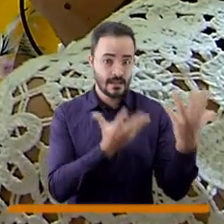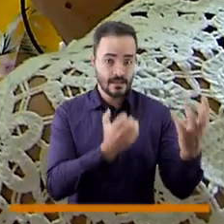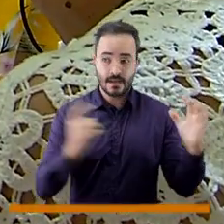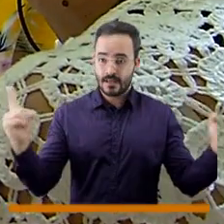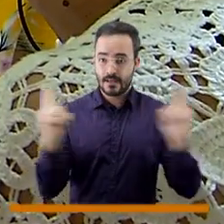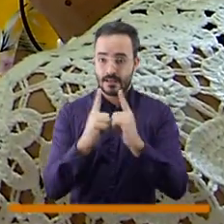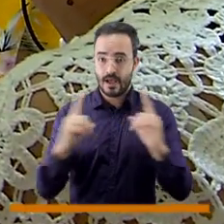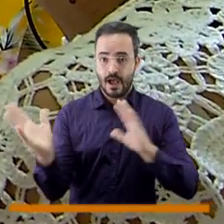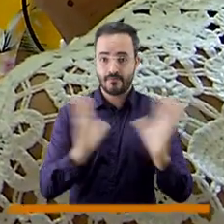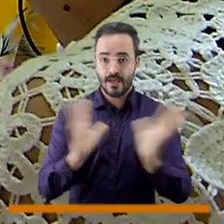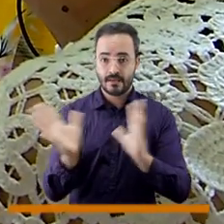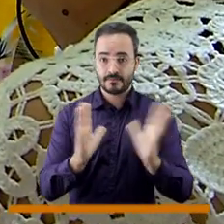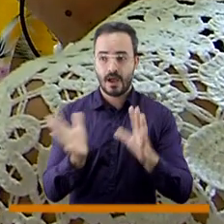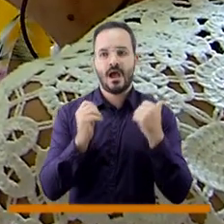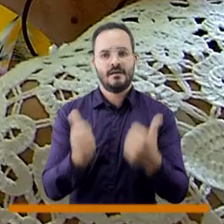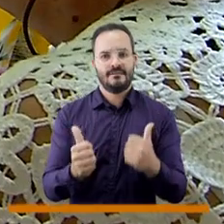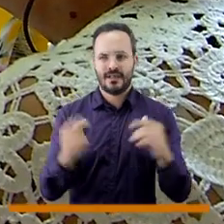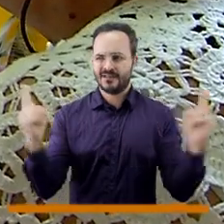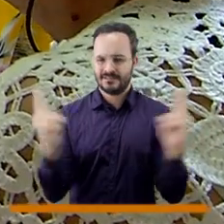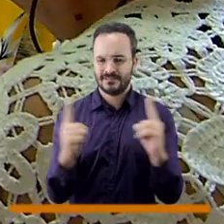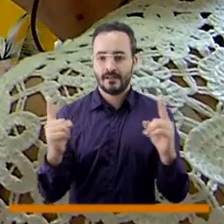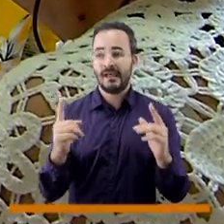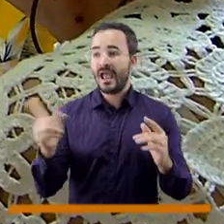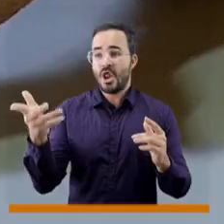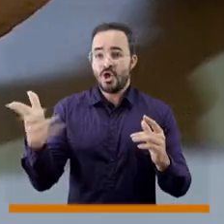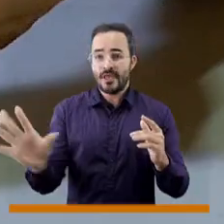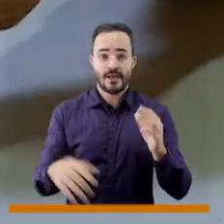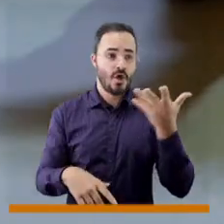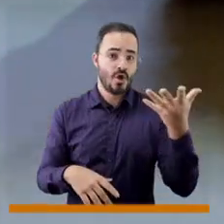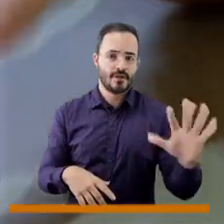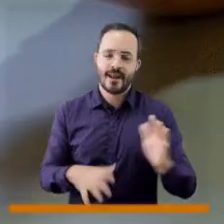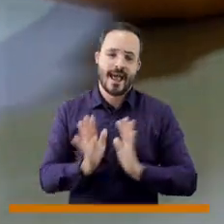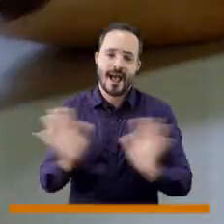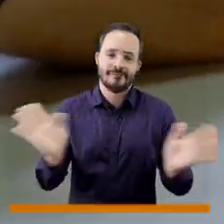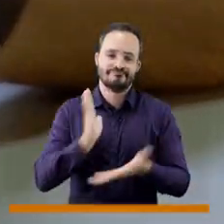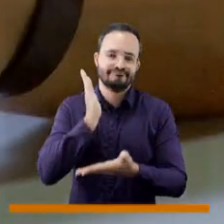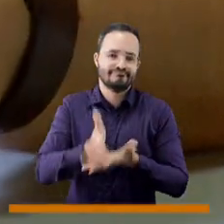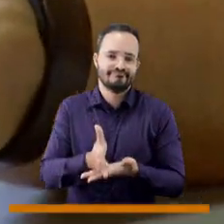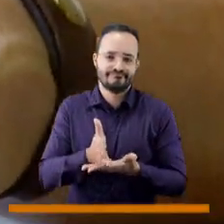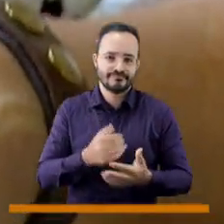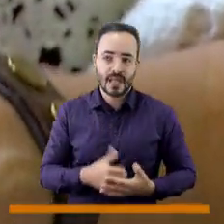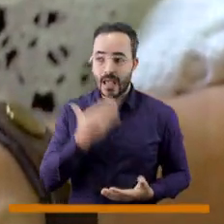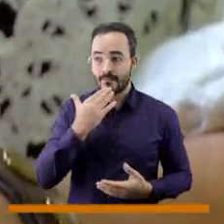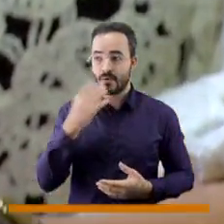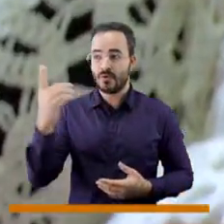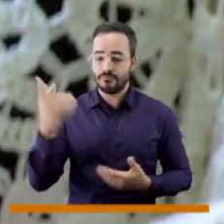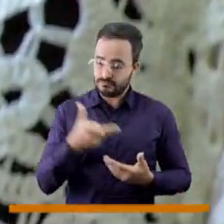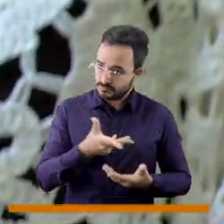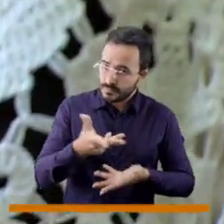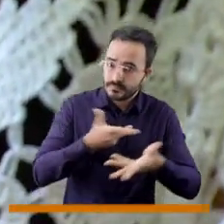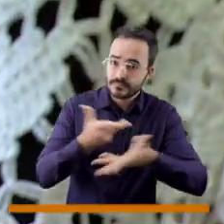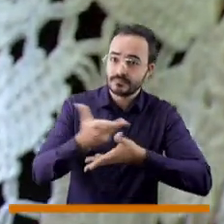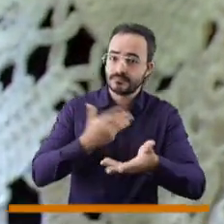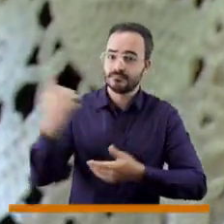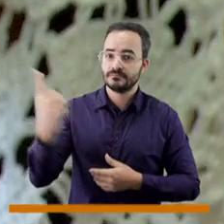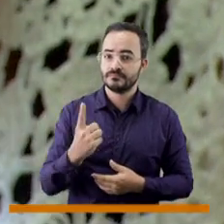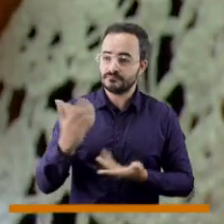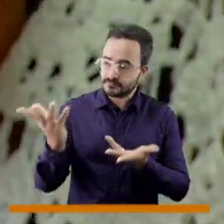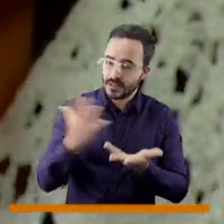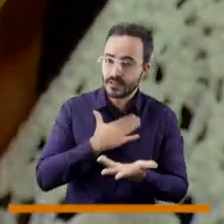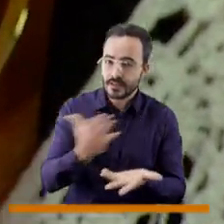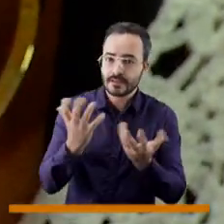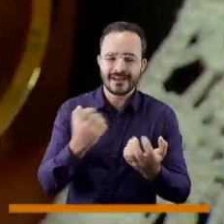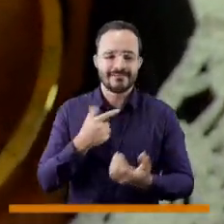que las está uniendo. Si nosotros encontramos que una de las partes no quiere acceder a este conflicto, no quiere negociar, porque esto es